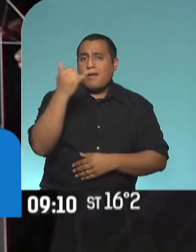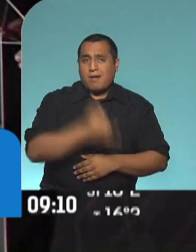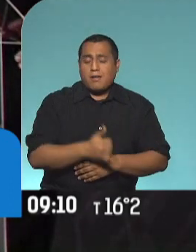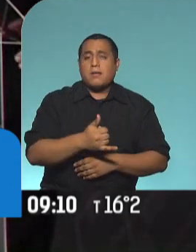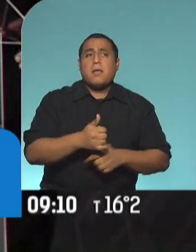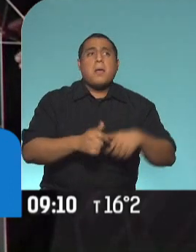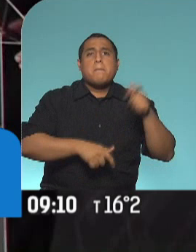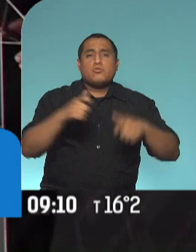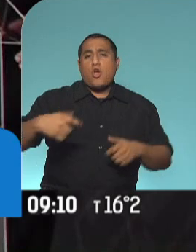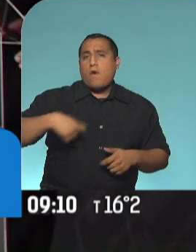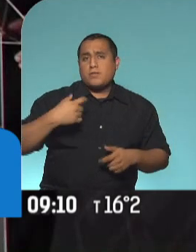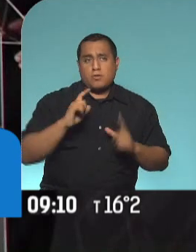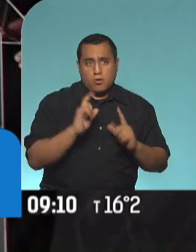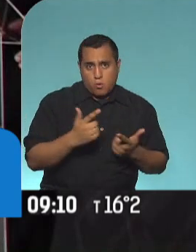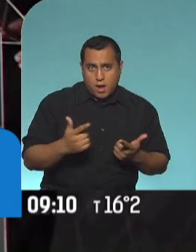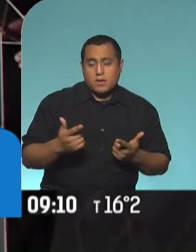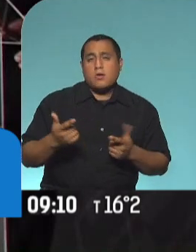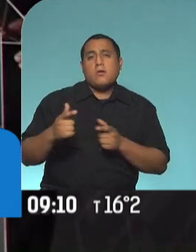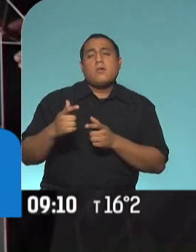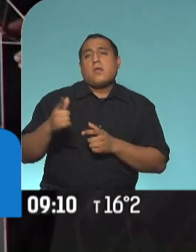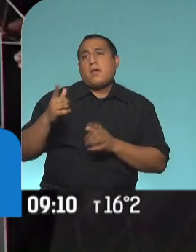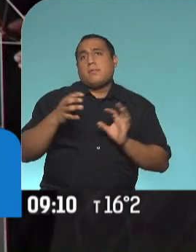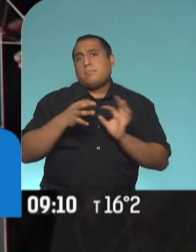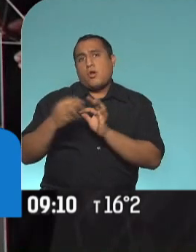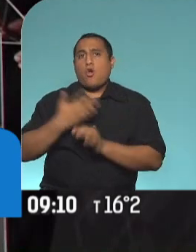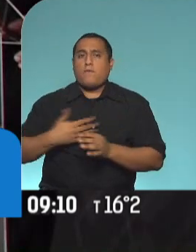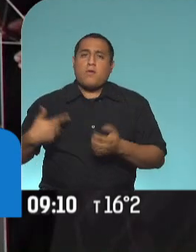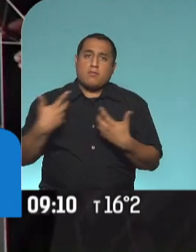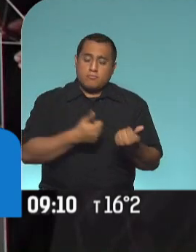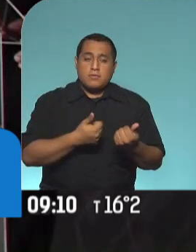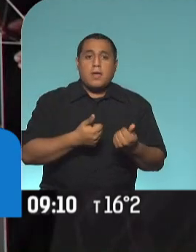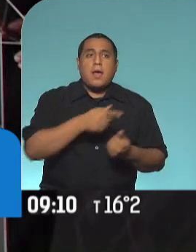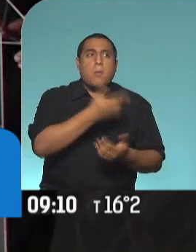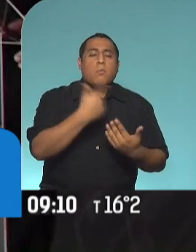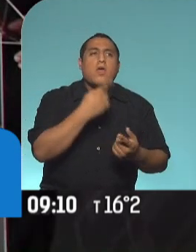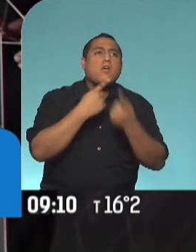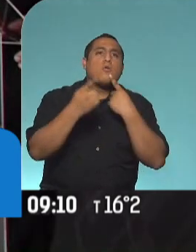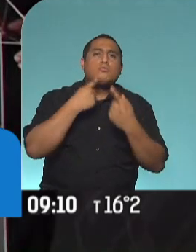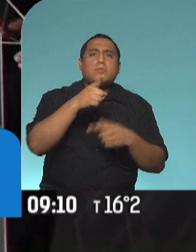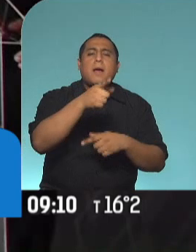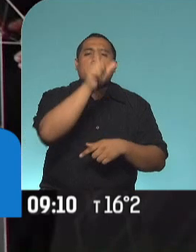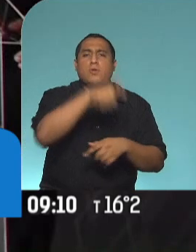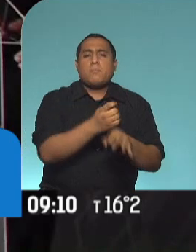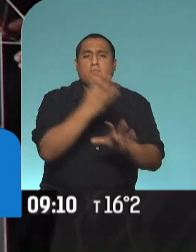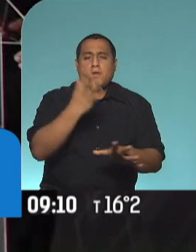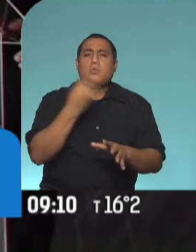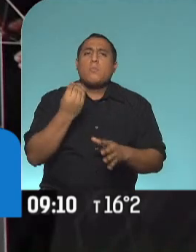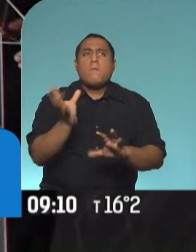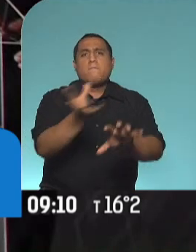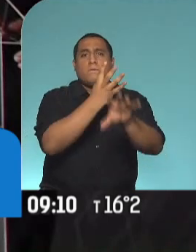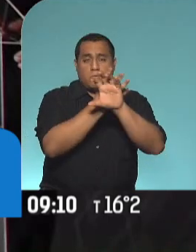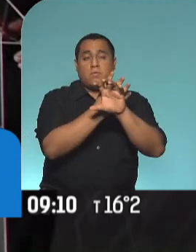población sin obra social, con cobertura pública exclusiva, realizar una consulta con un especialista de salud a través de un sistema de